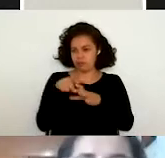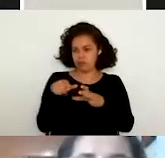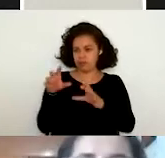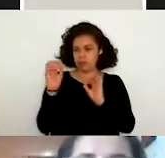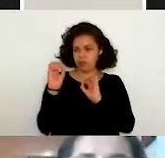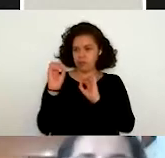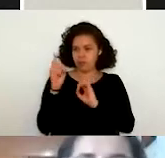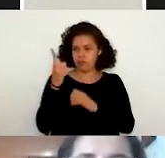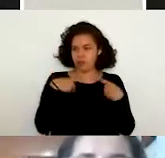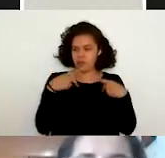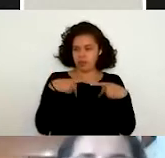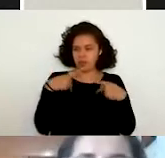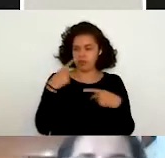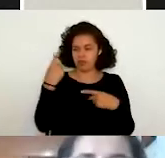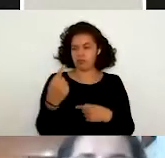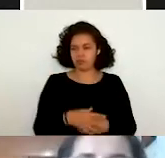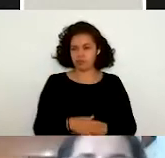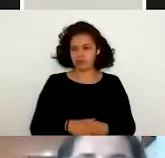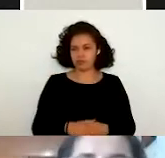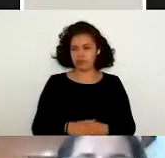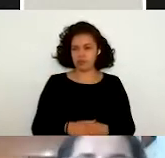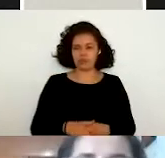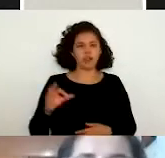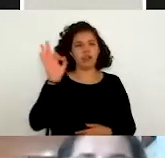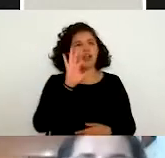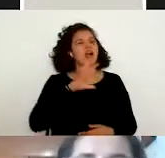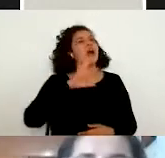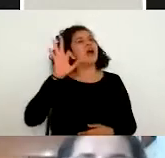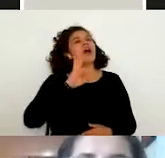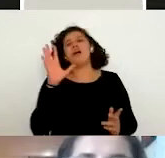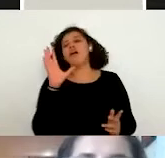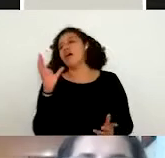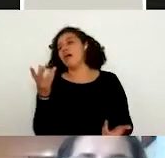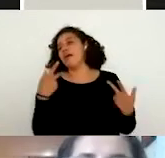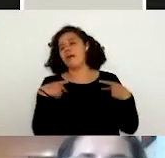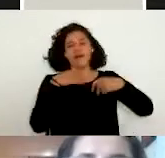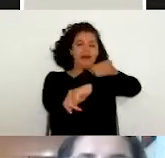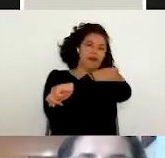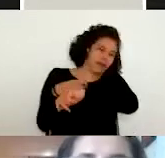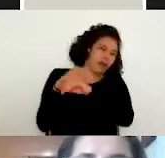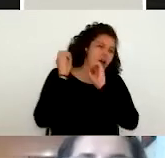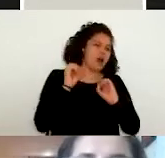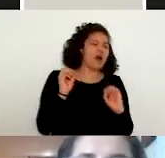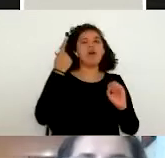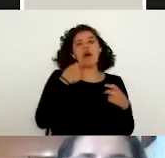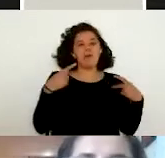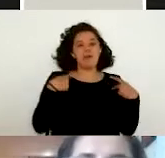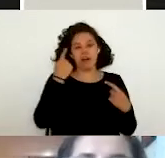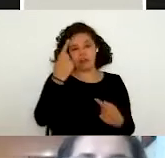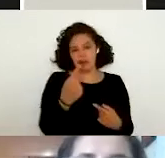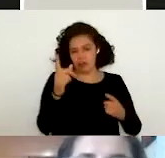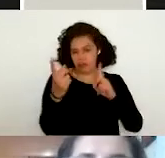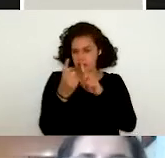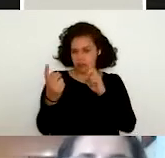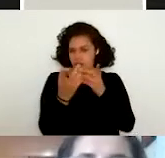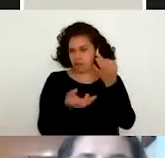sola persona, ¿no? Si trabajamos, por ejemplo, con casos nada más, con familias o con una sola persona, también es